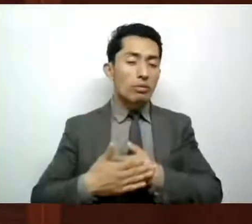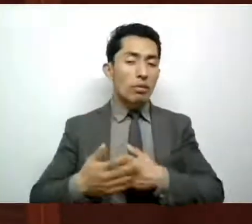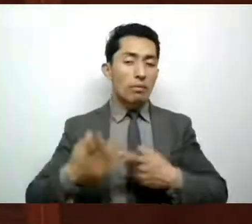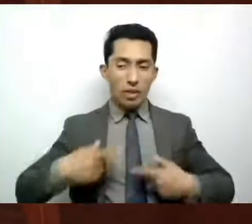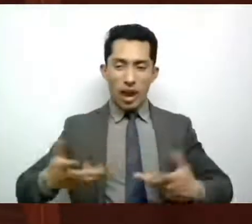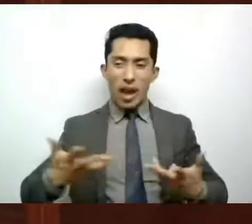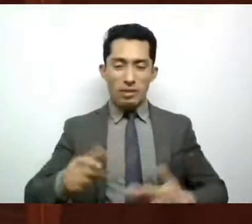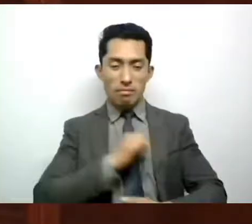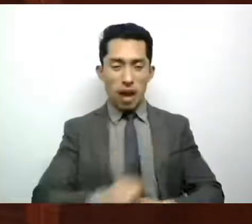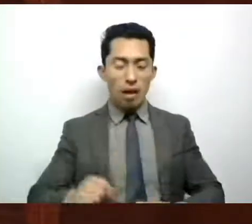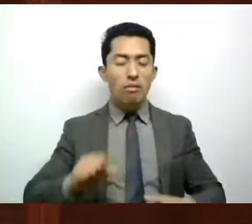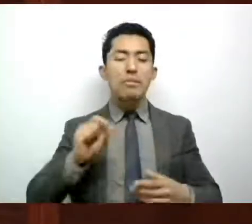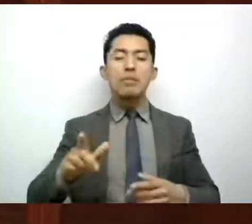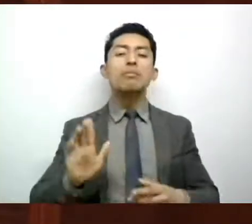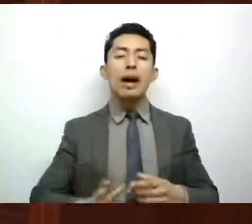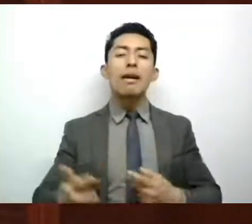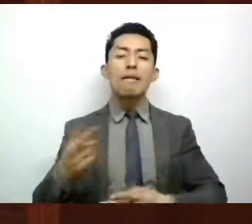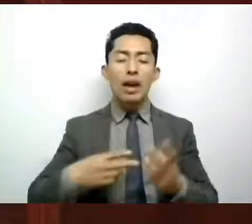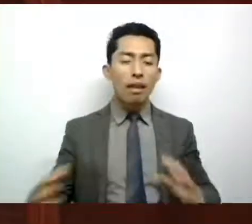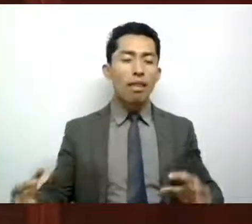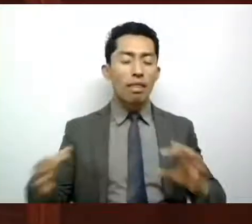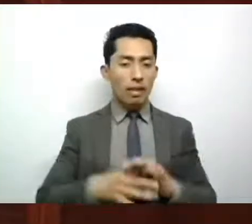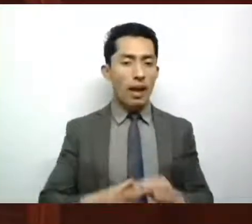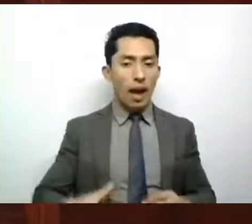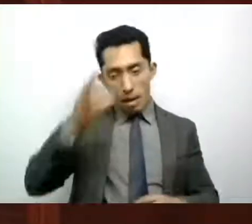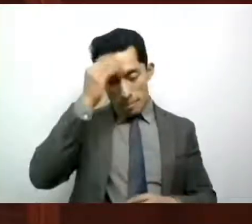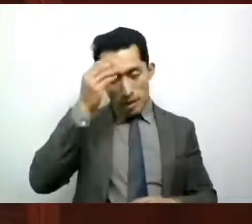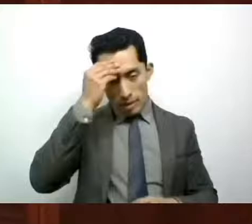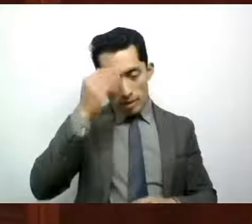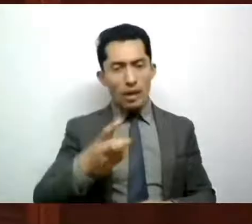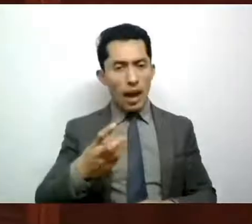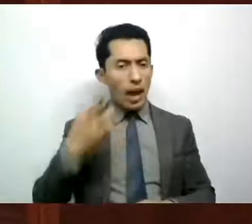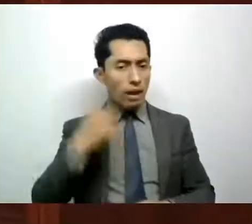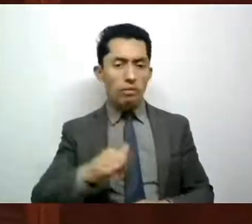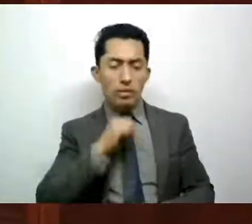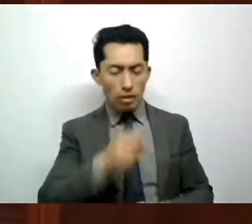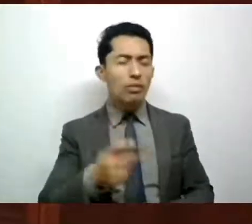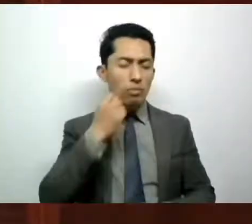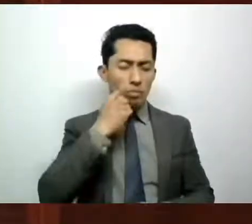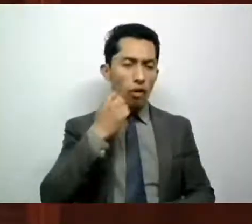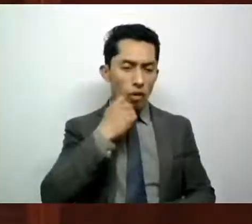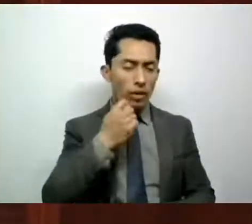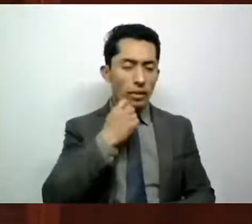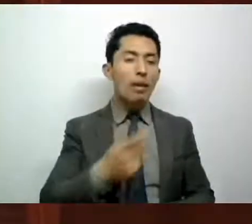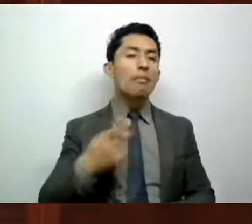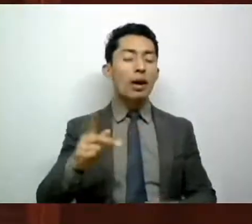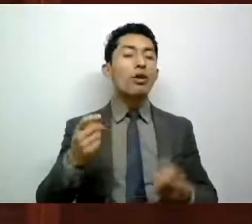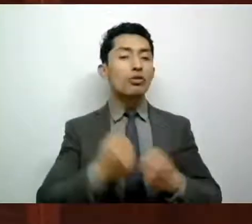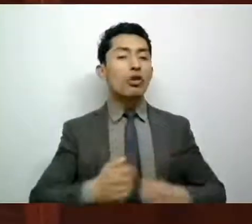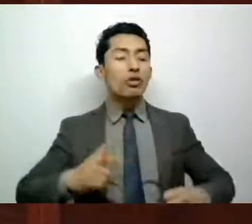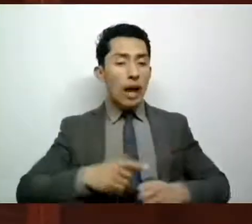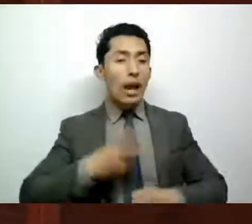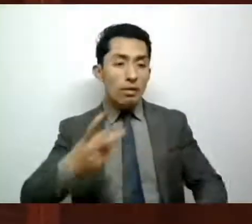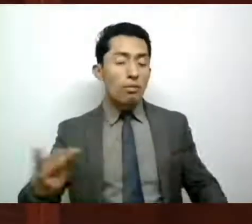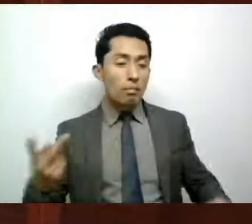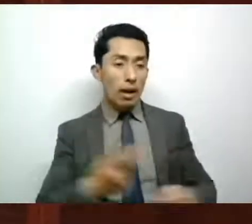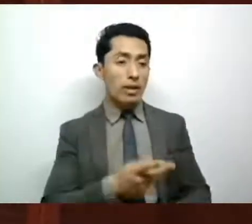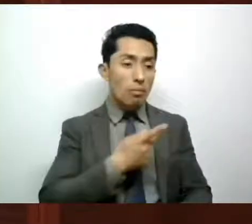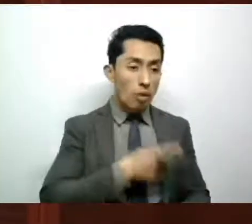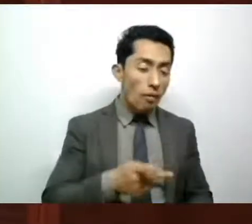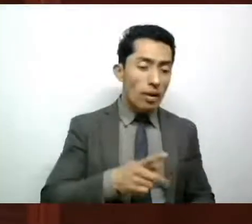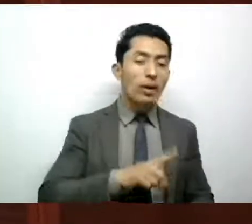de la delincuencia. Esto, evidentemente, no se justifica, pero socialmente así